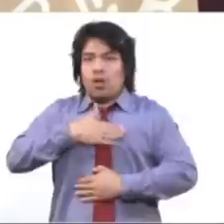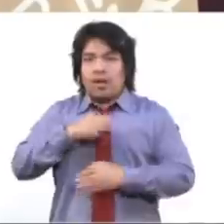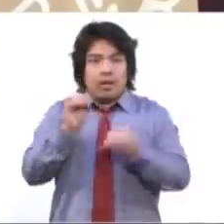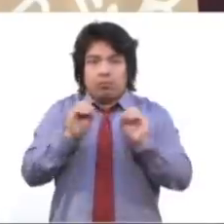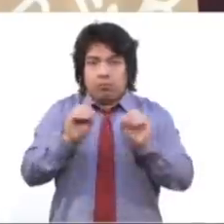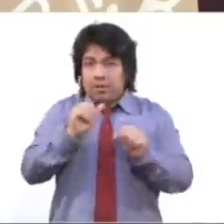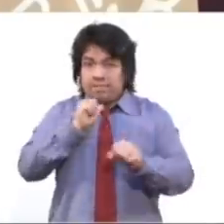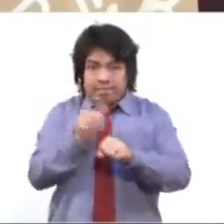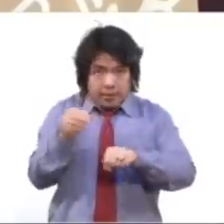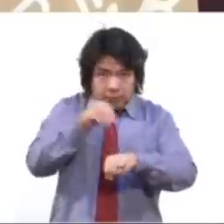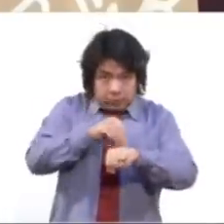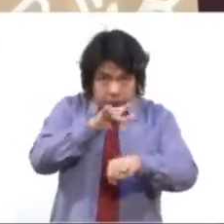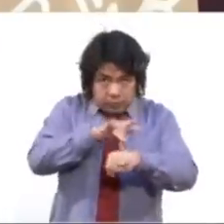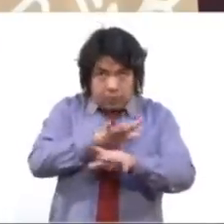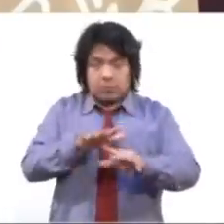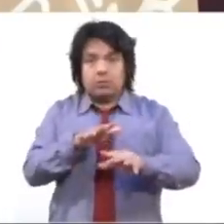la Ciudad de México,